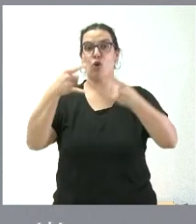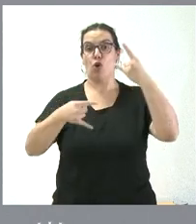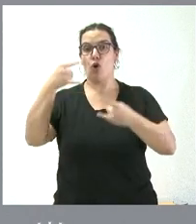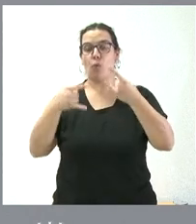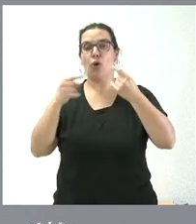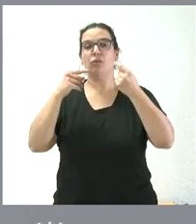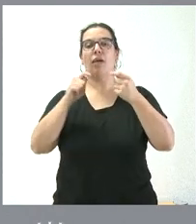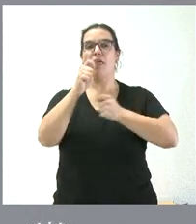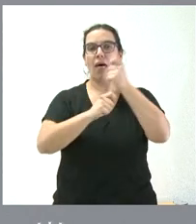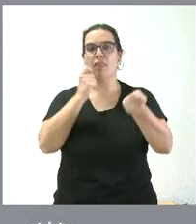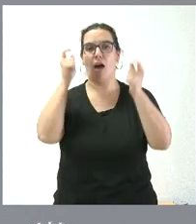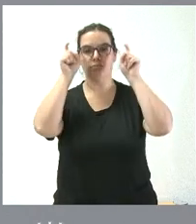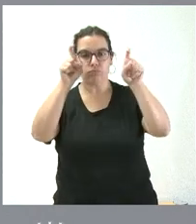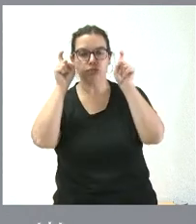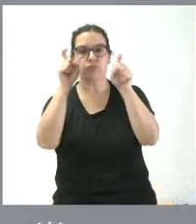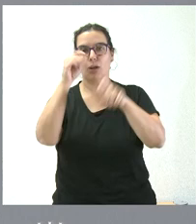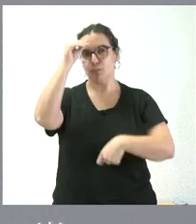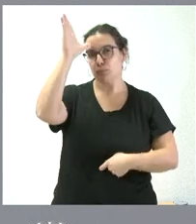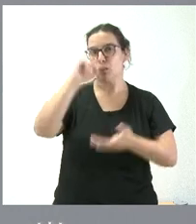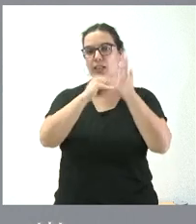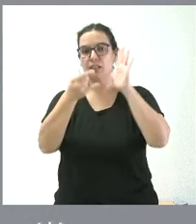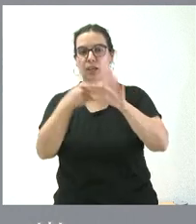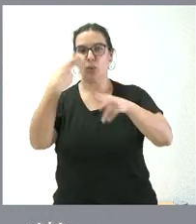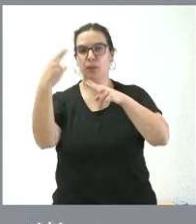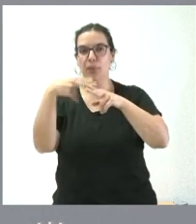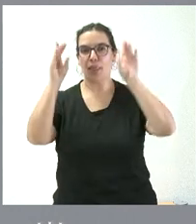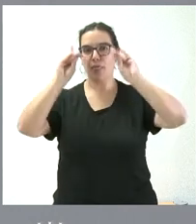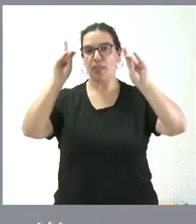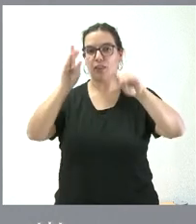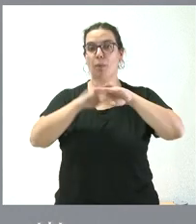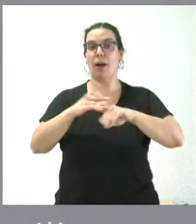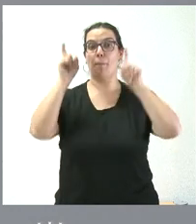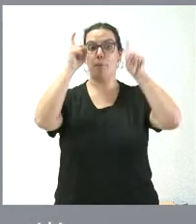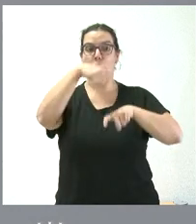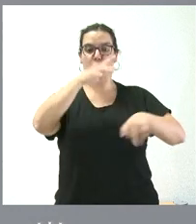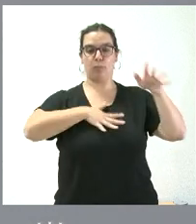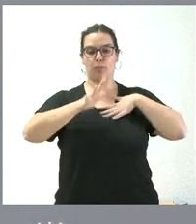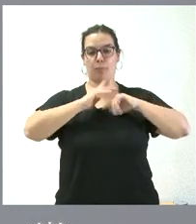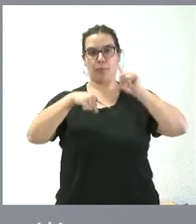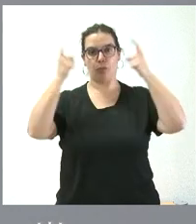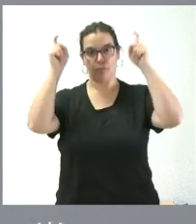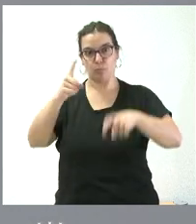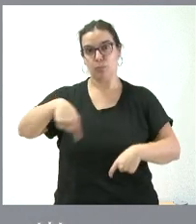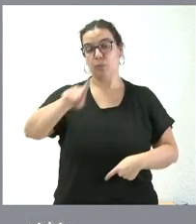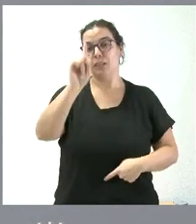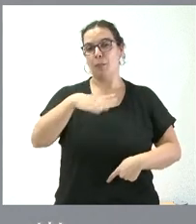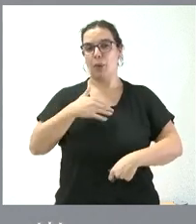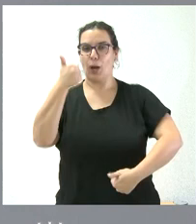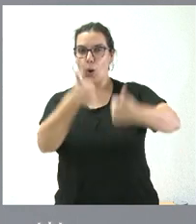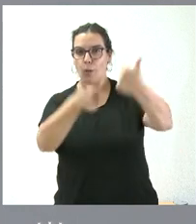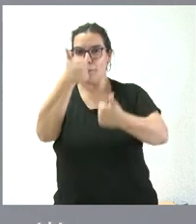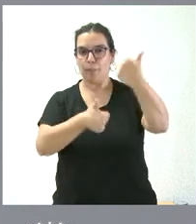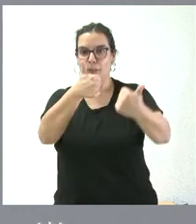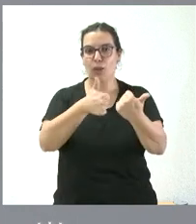técnicos y una selección de actividades y contenidos didácticos al profesorado además más permitirá realizar competiciones en